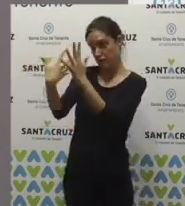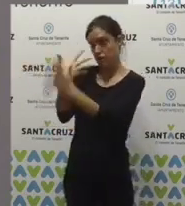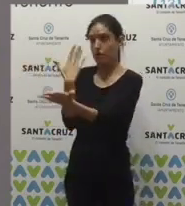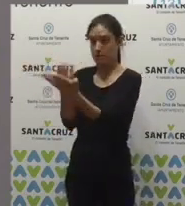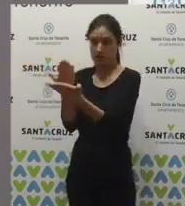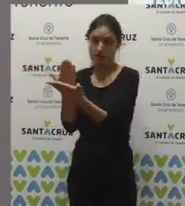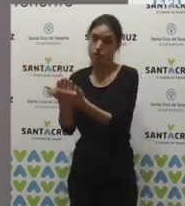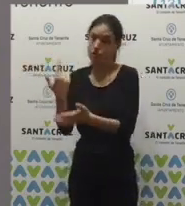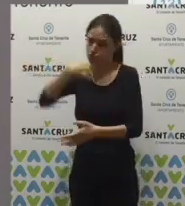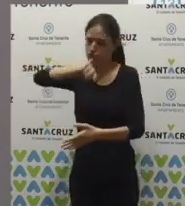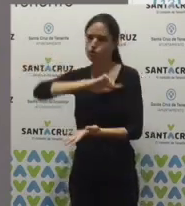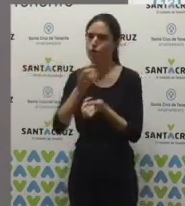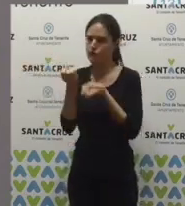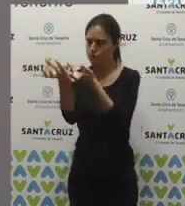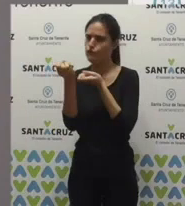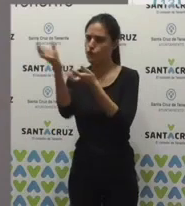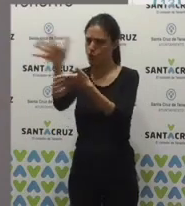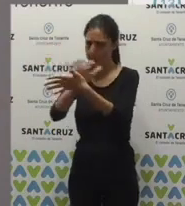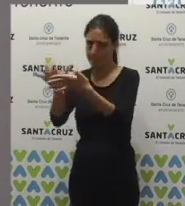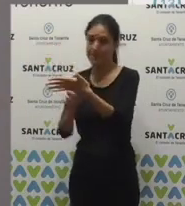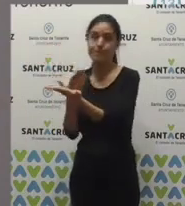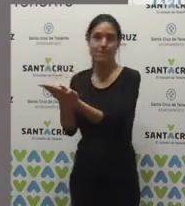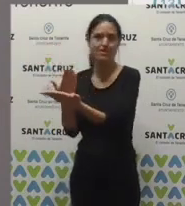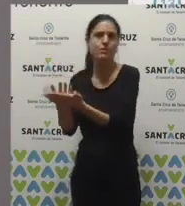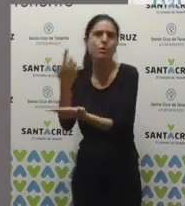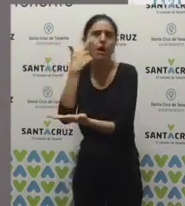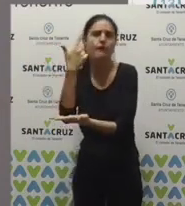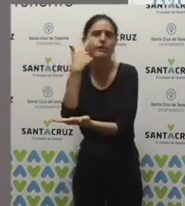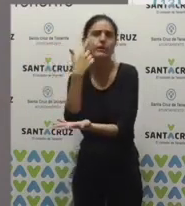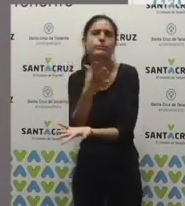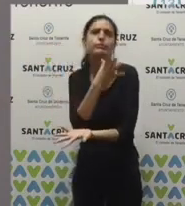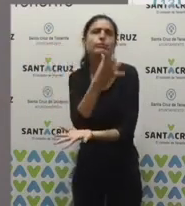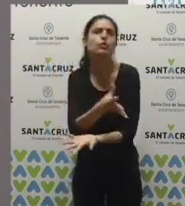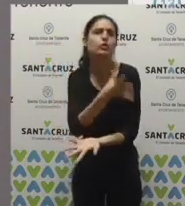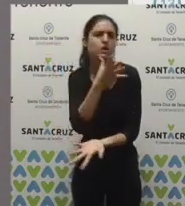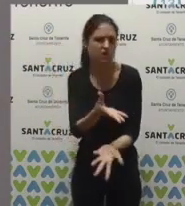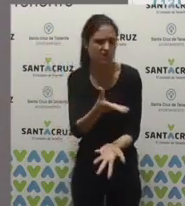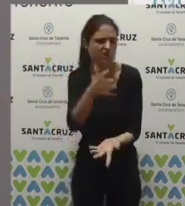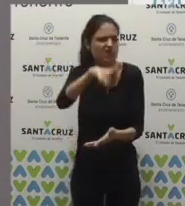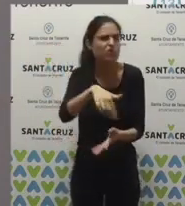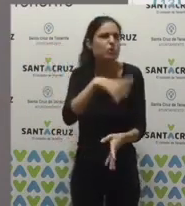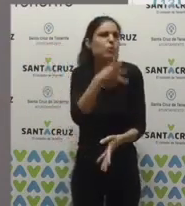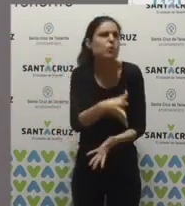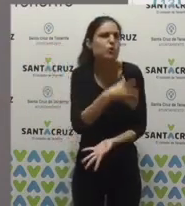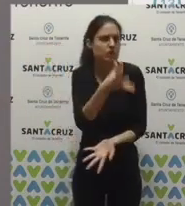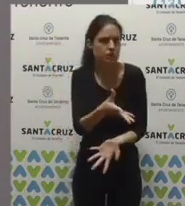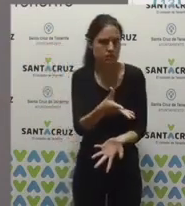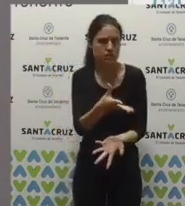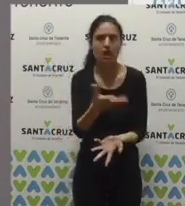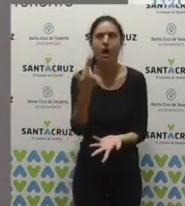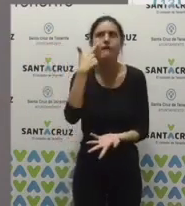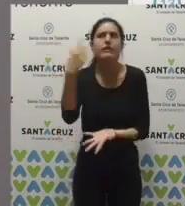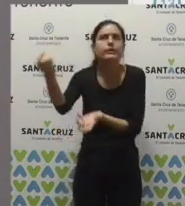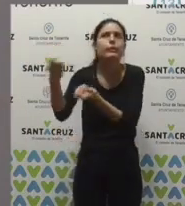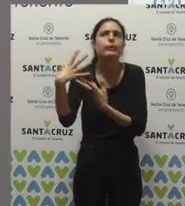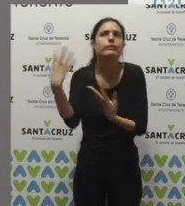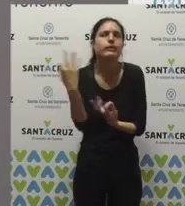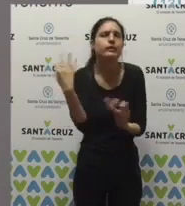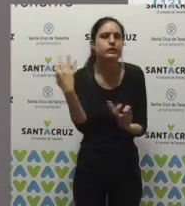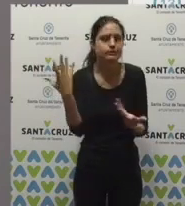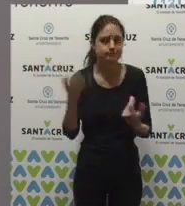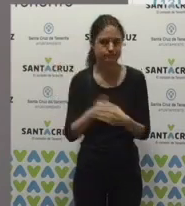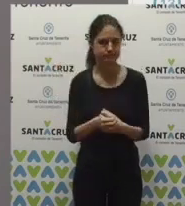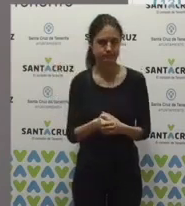ayuntamiento a ver el por qué se realiza se realiza esto que nos están contando evidentemente